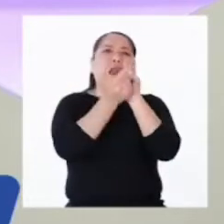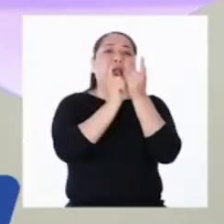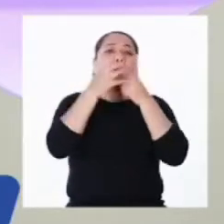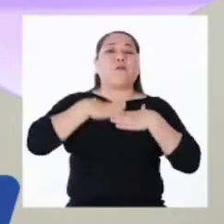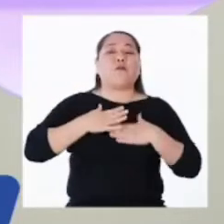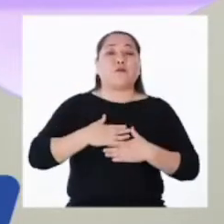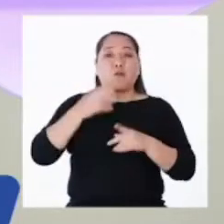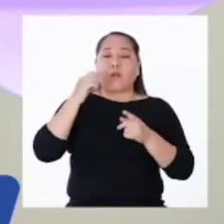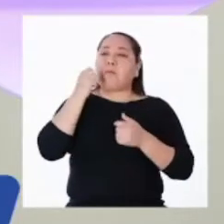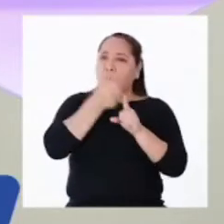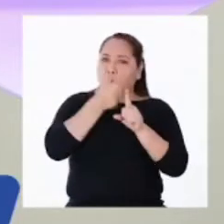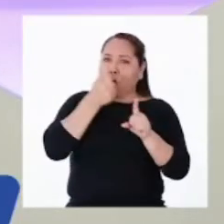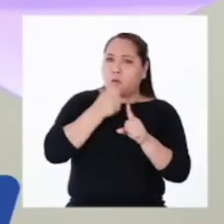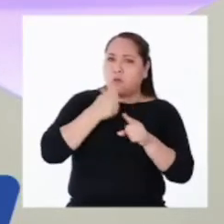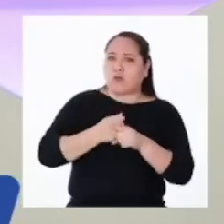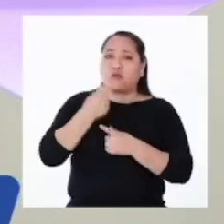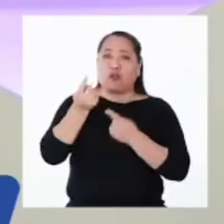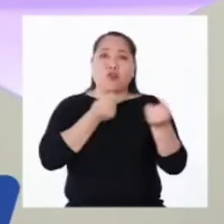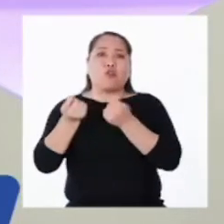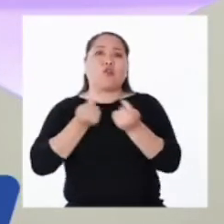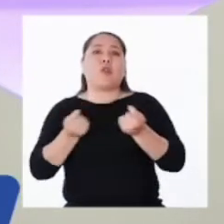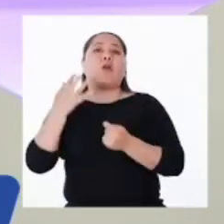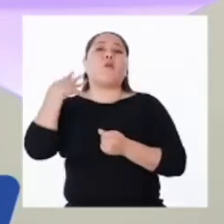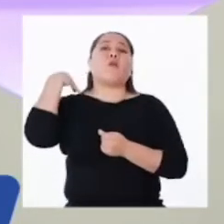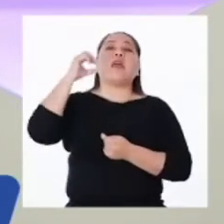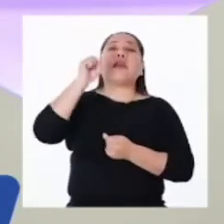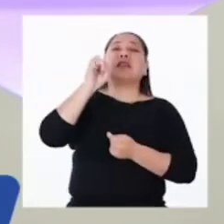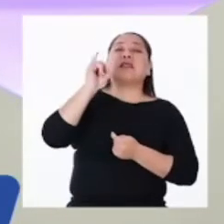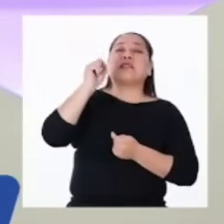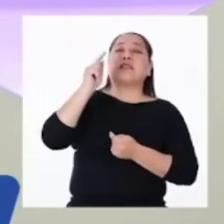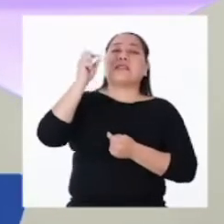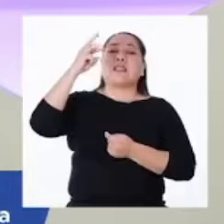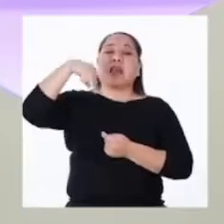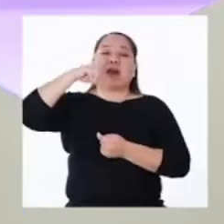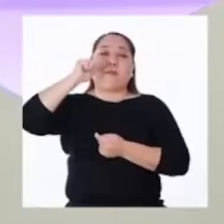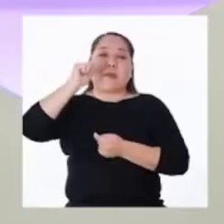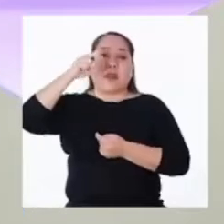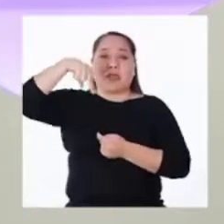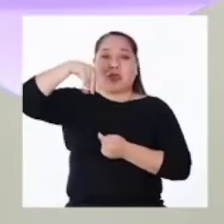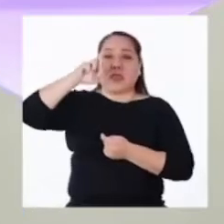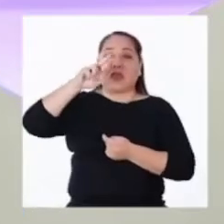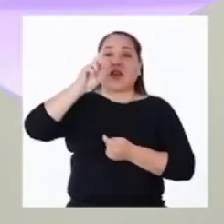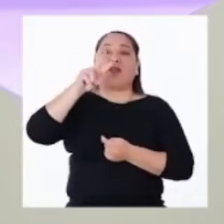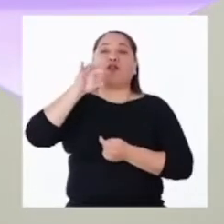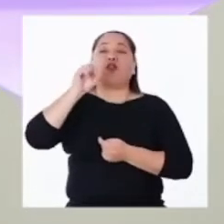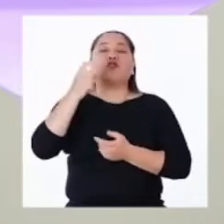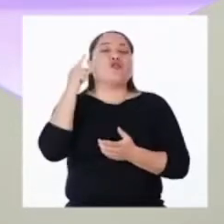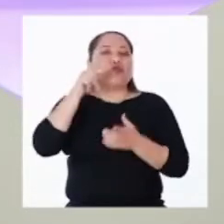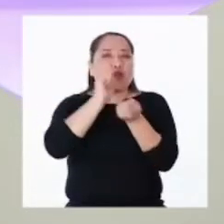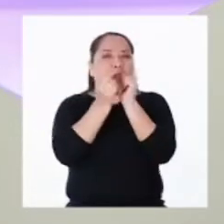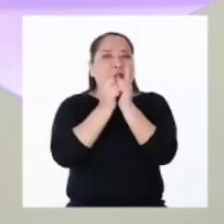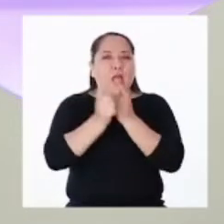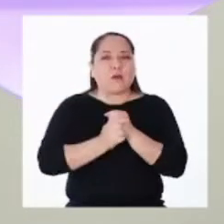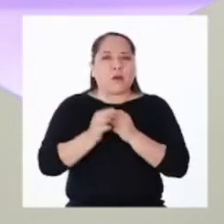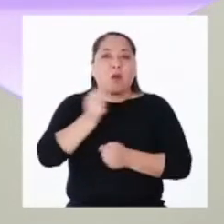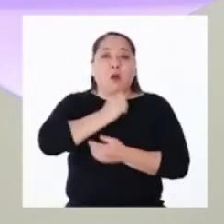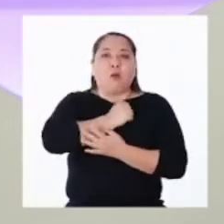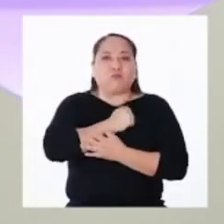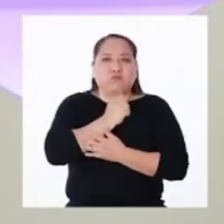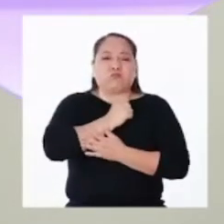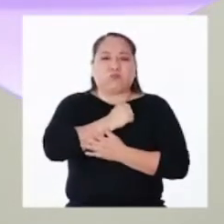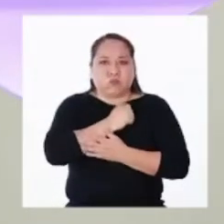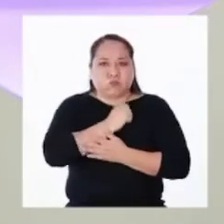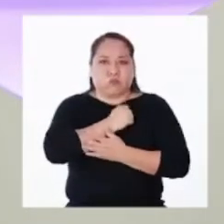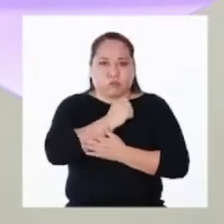cambios químicos característicos mediados por la activación del sistema nervioso simpático. Estos cambios incluyen el incremento de la